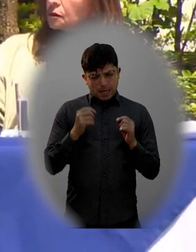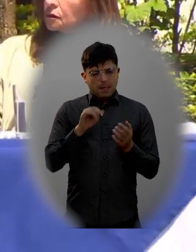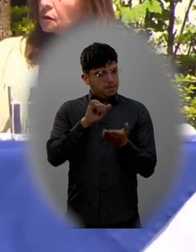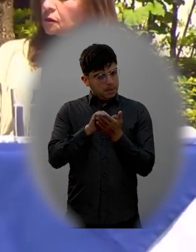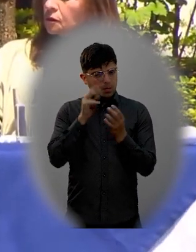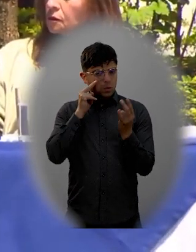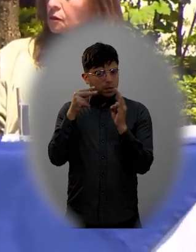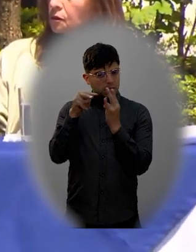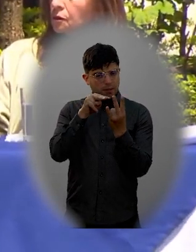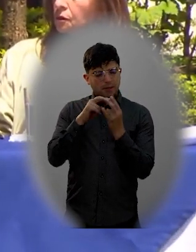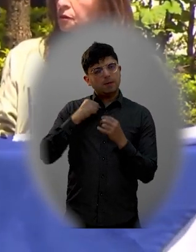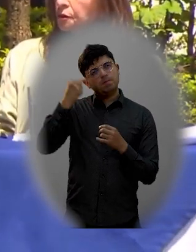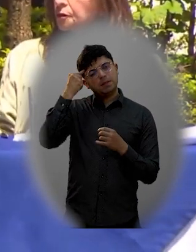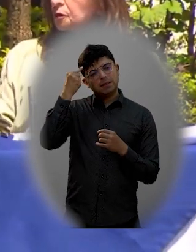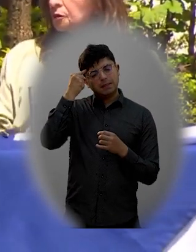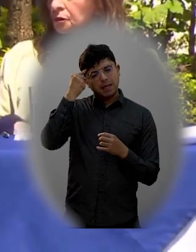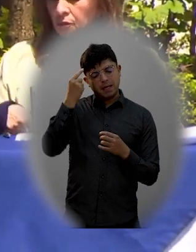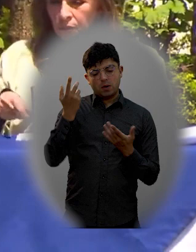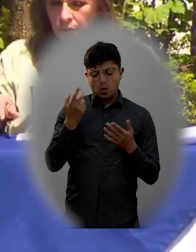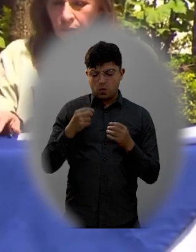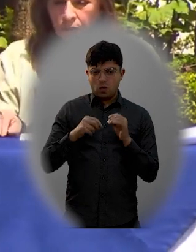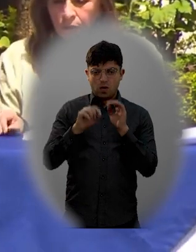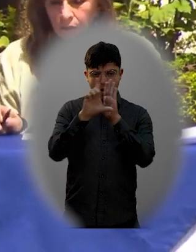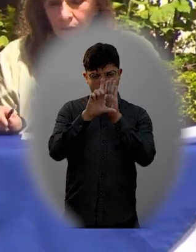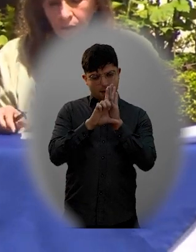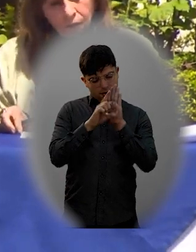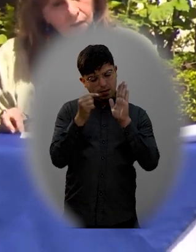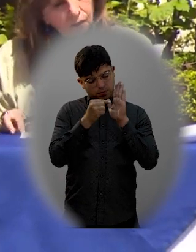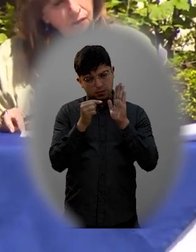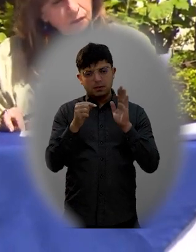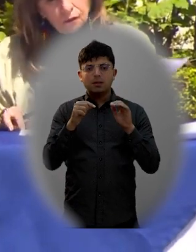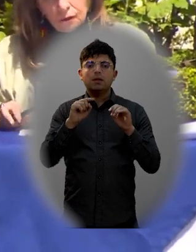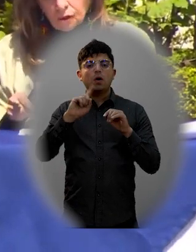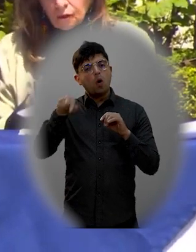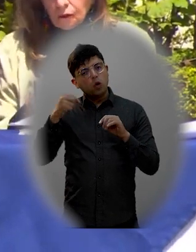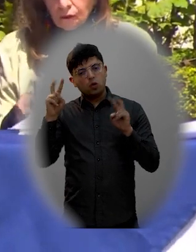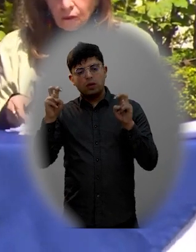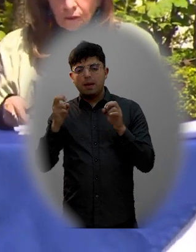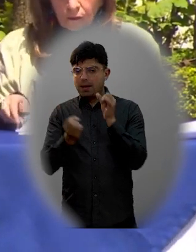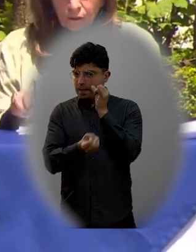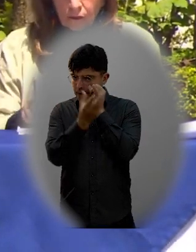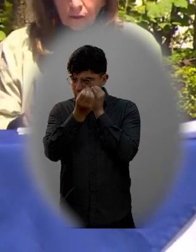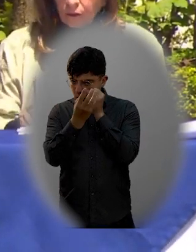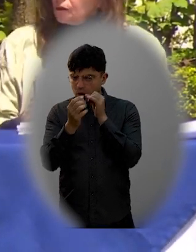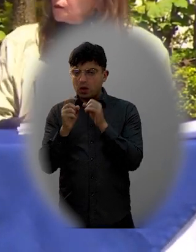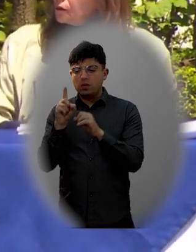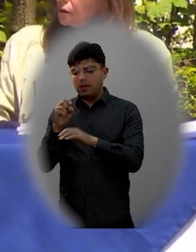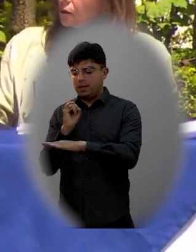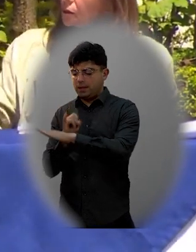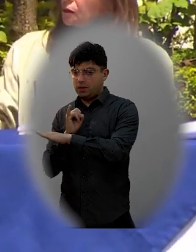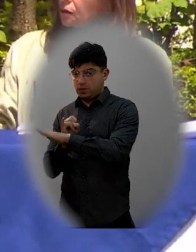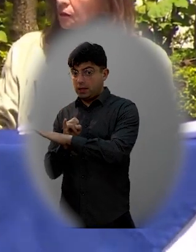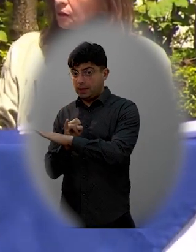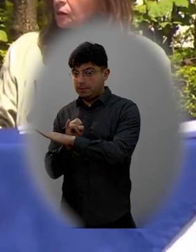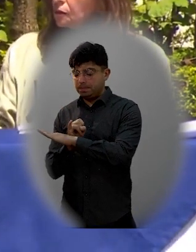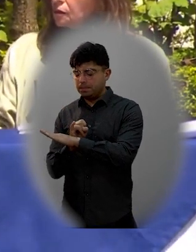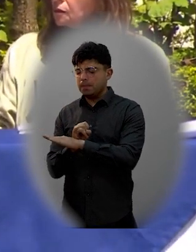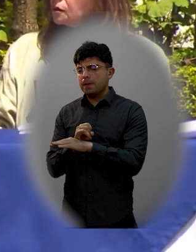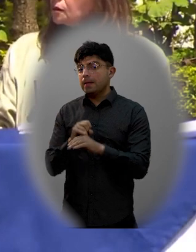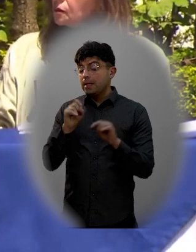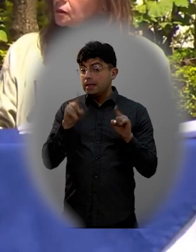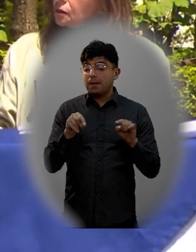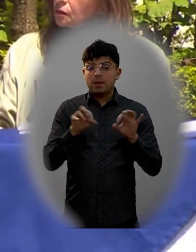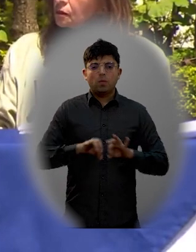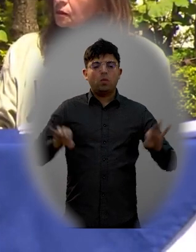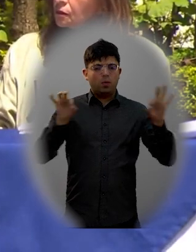perspectiva de pensarnos desde lo jurídico, desde lo pedagógico, lo institucional, pues es fundamental